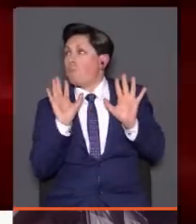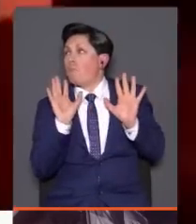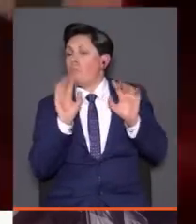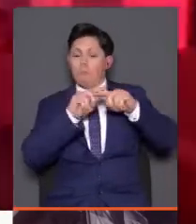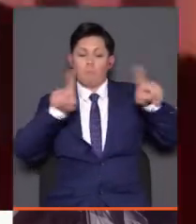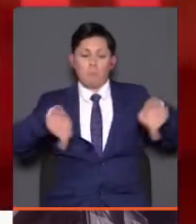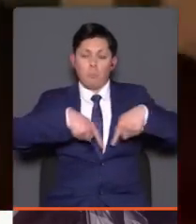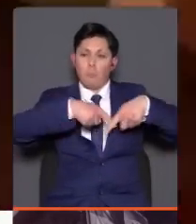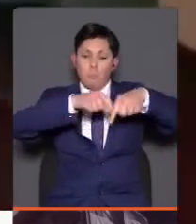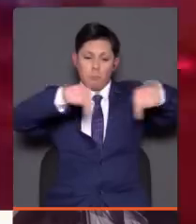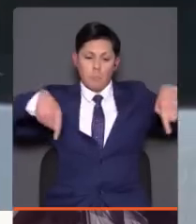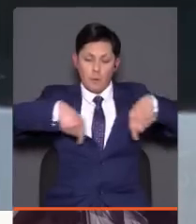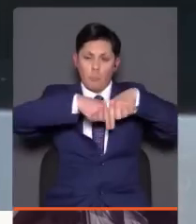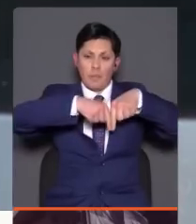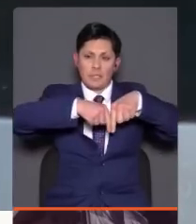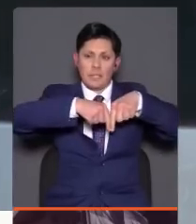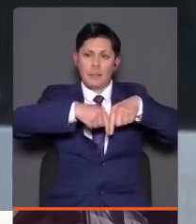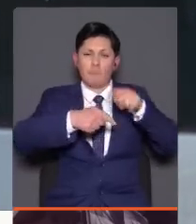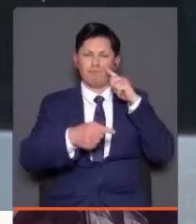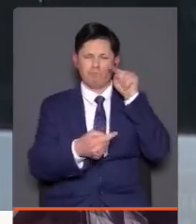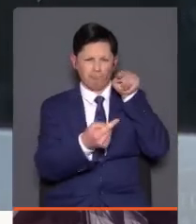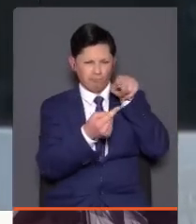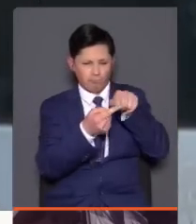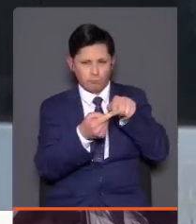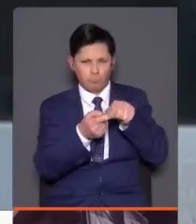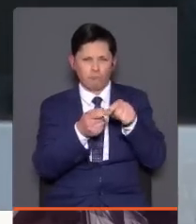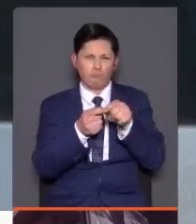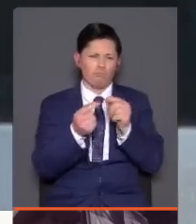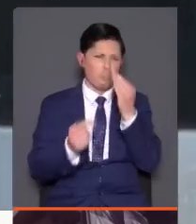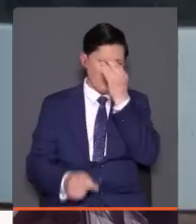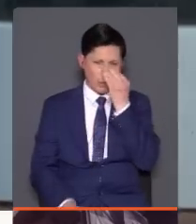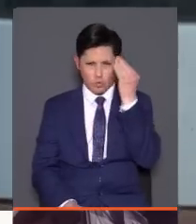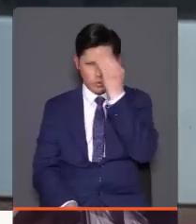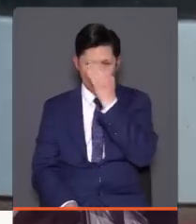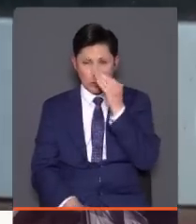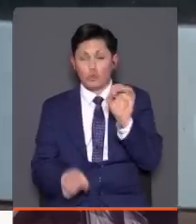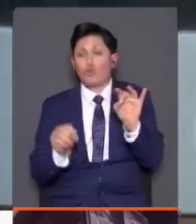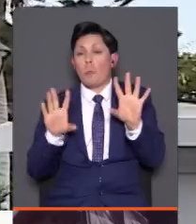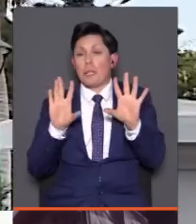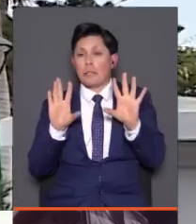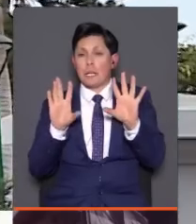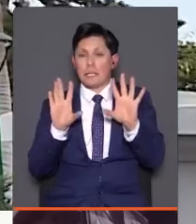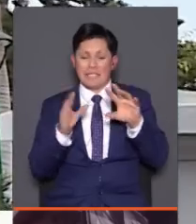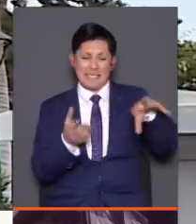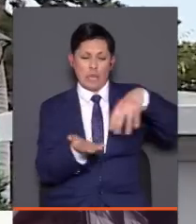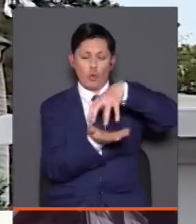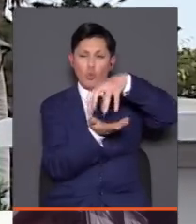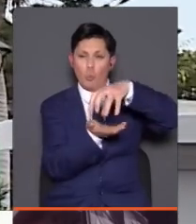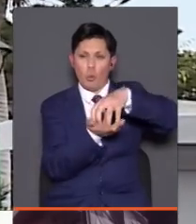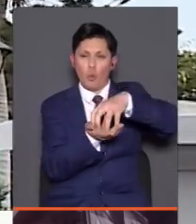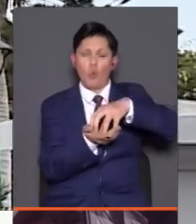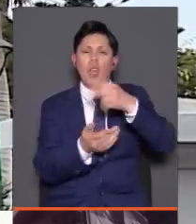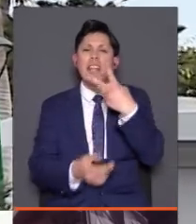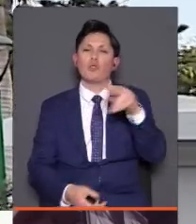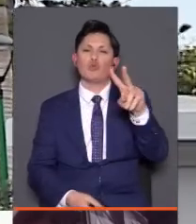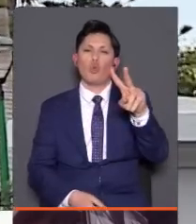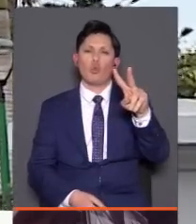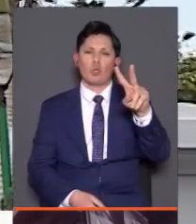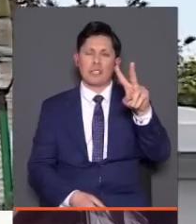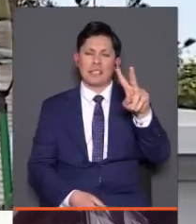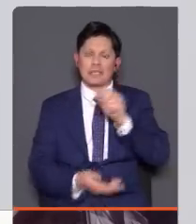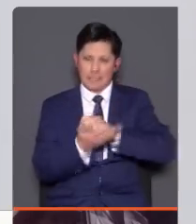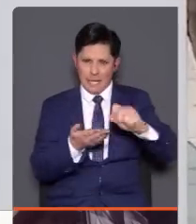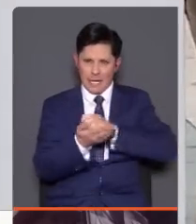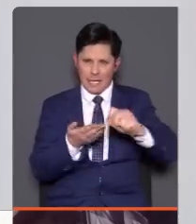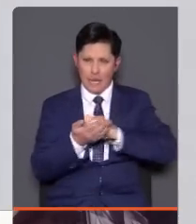Y por ese motivo, en medio de la preocupación de la comunidad por una posible rearticulación de este grupo, el subsecretario Manuel Monsalve llegó a la